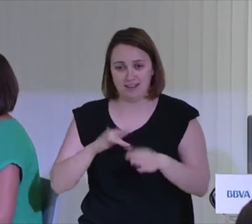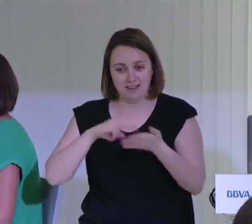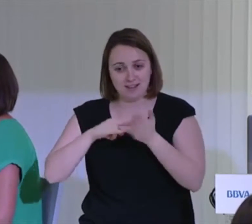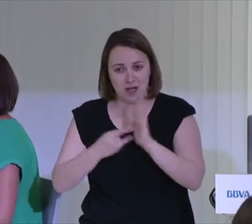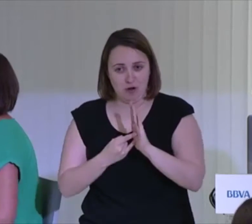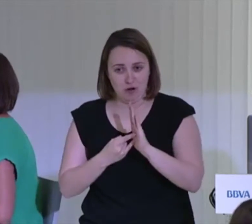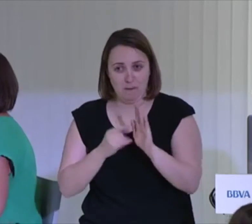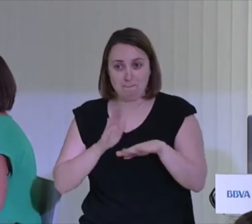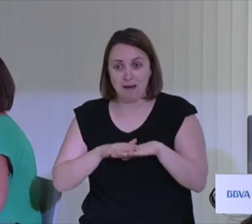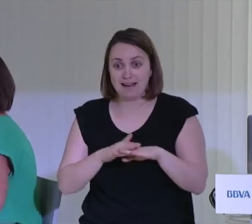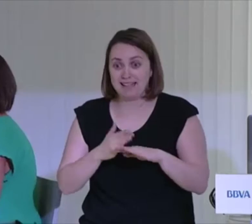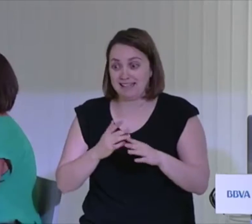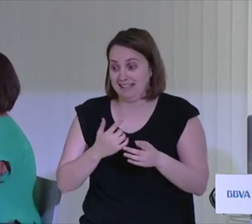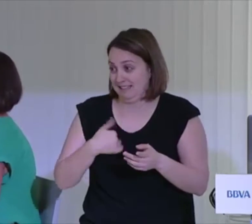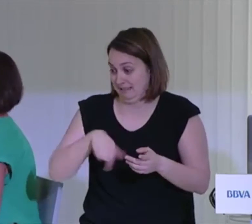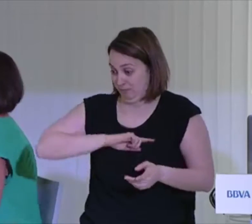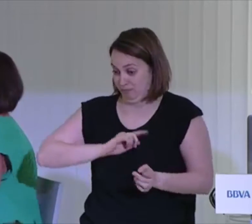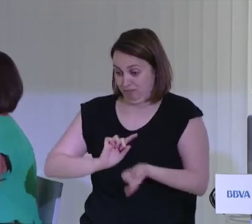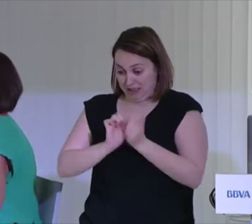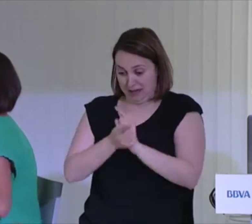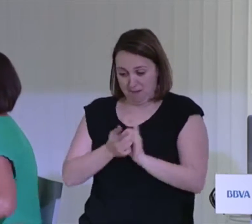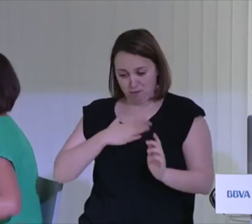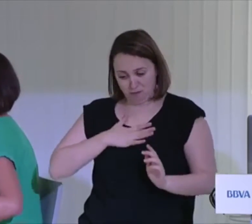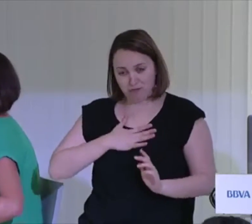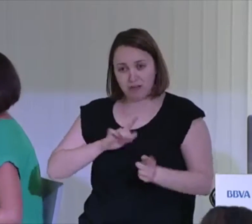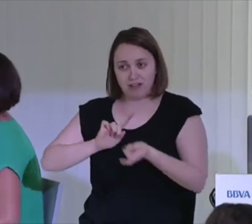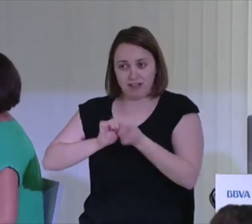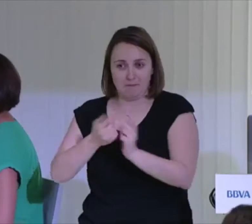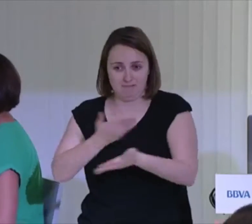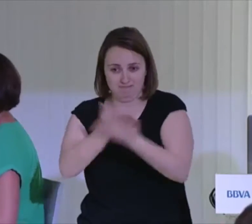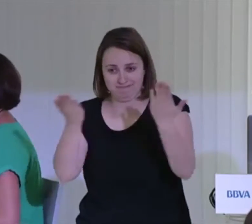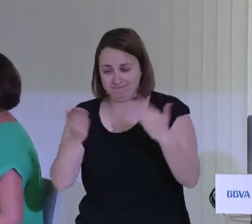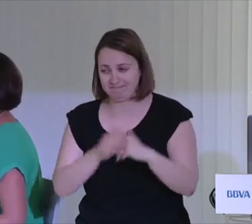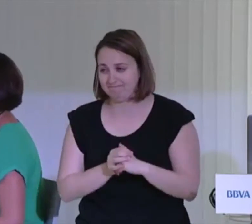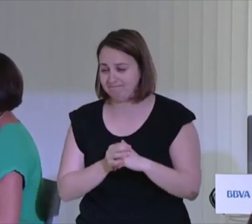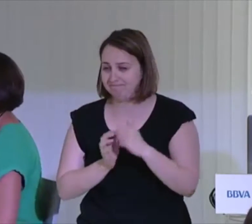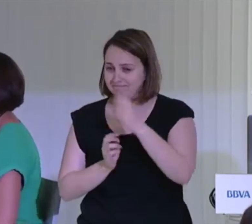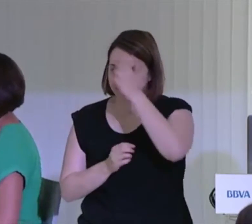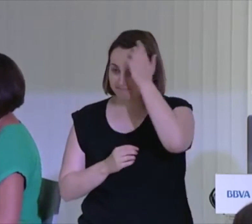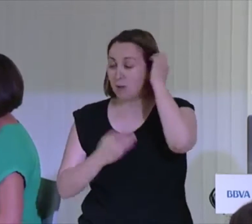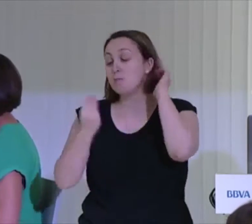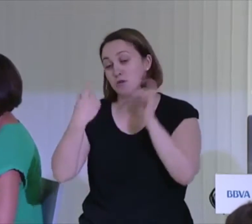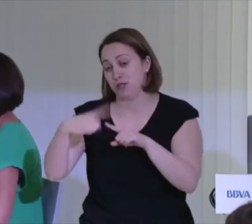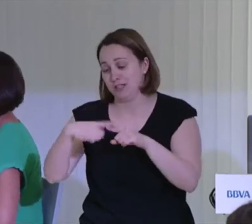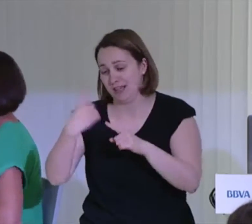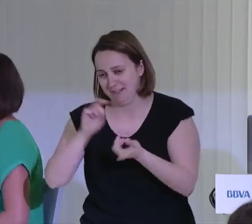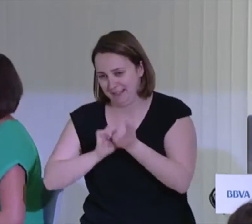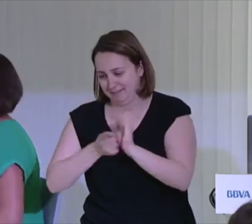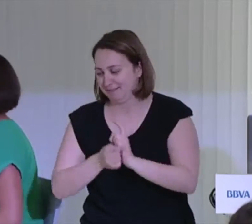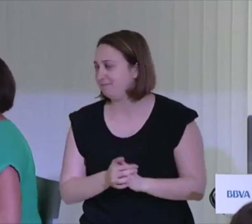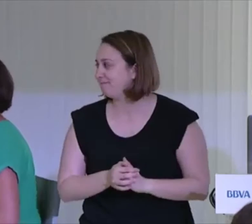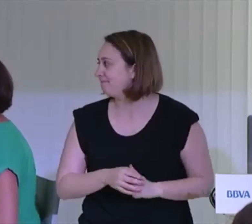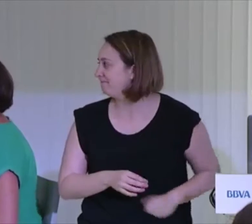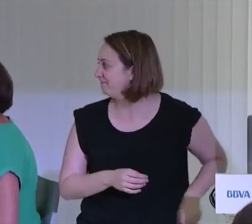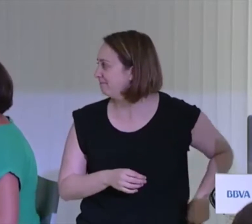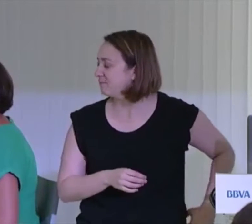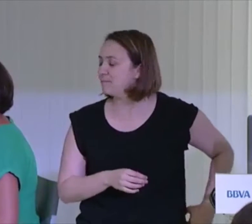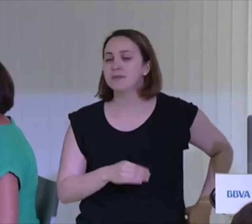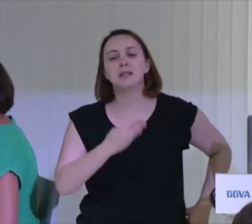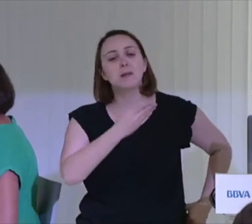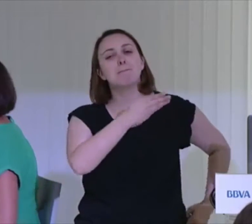tecnología para cambiarnos y para cambiar eso que vemos que hace falta ser cambiado. Uh-huh. Son muchas cosas.